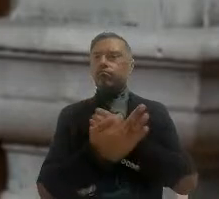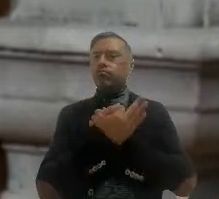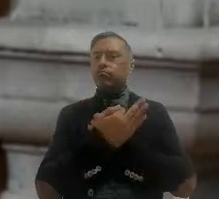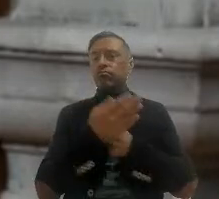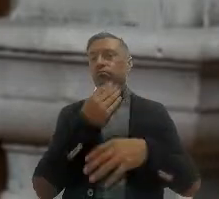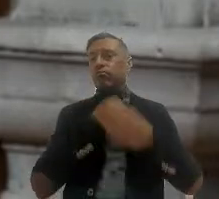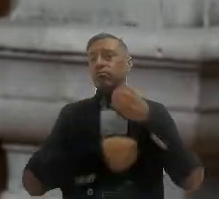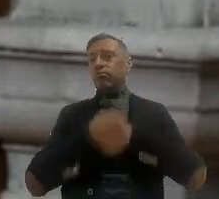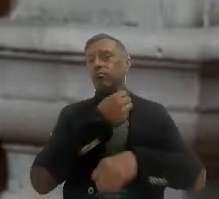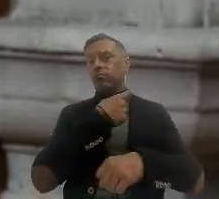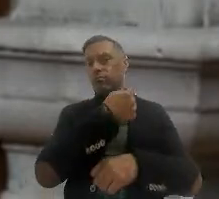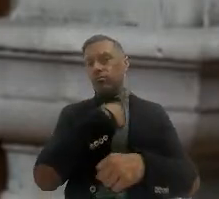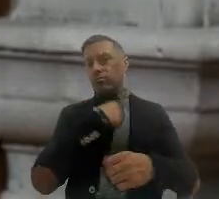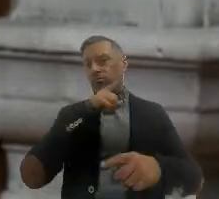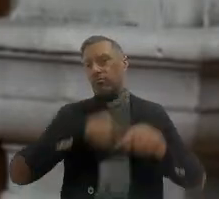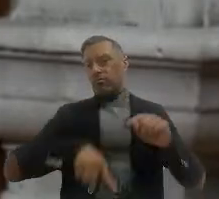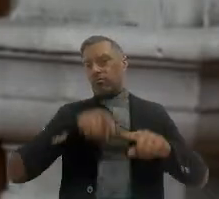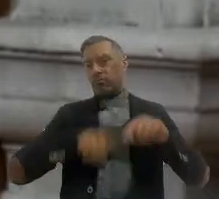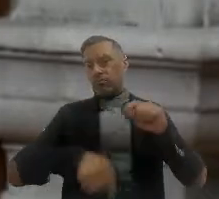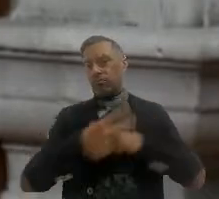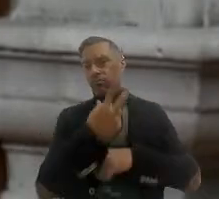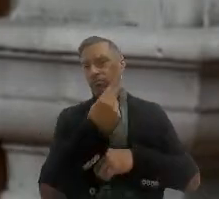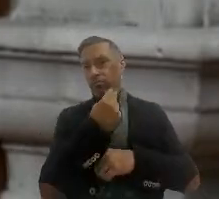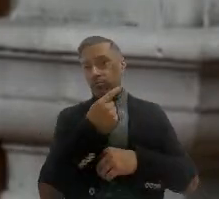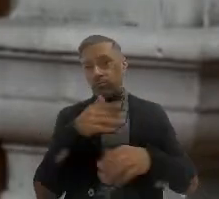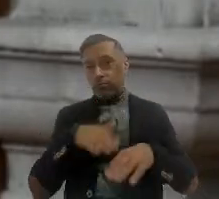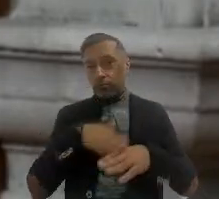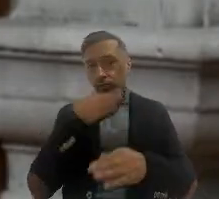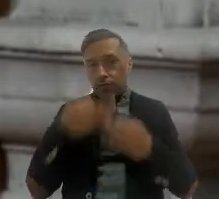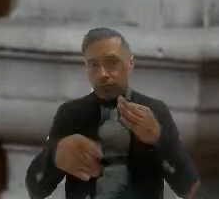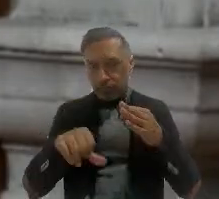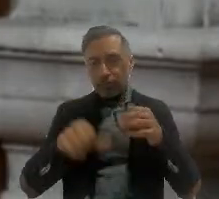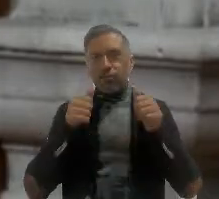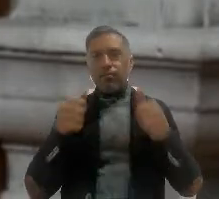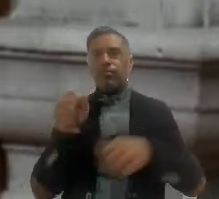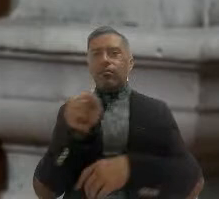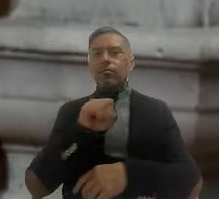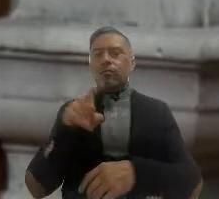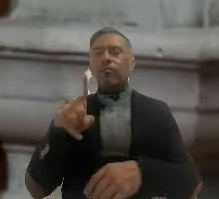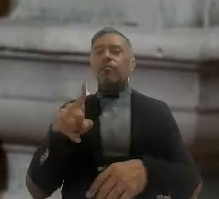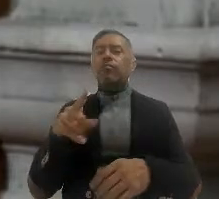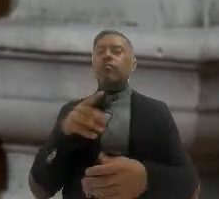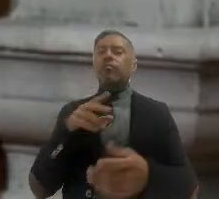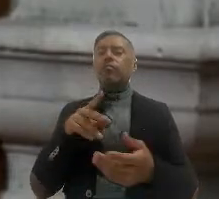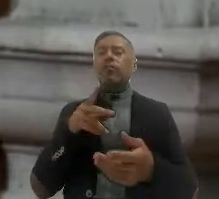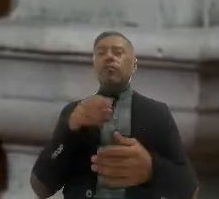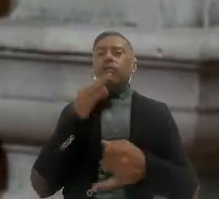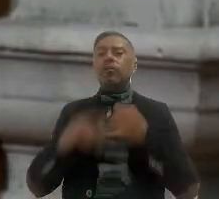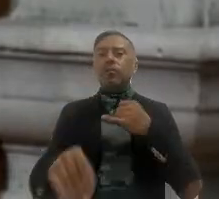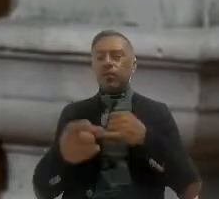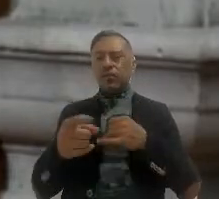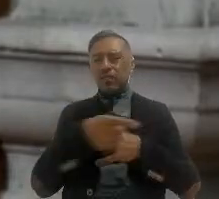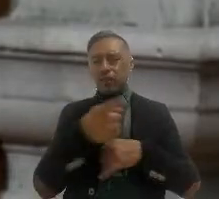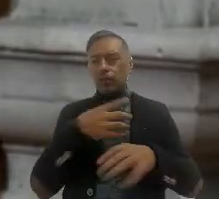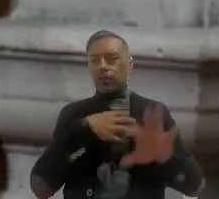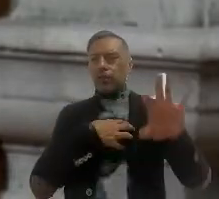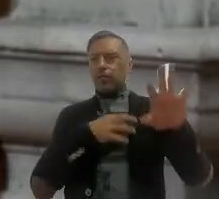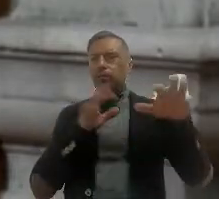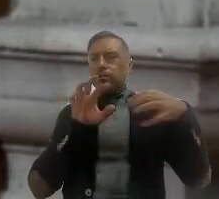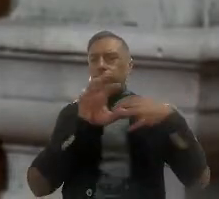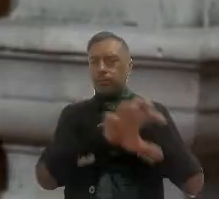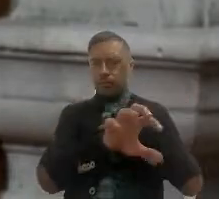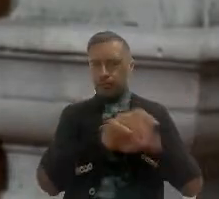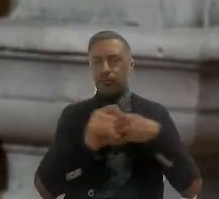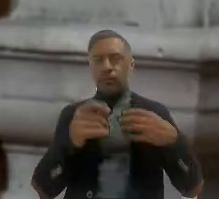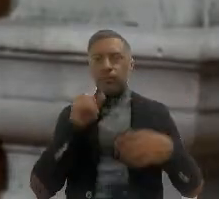Finalmente, invitarles a todas y a todos que seamos empáticos con esas mujeres que salen a levantar la voz por quienes han